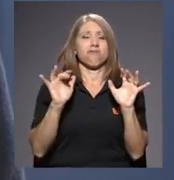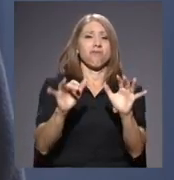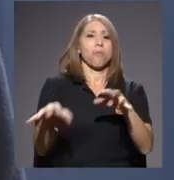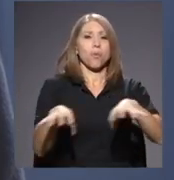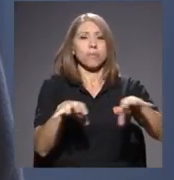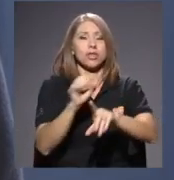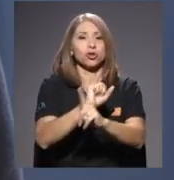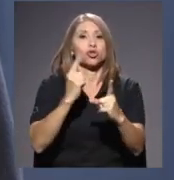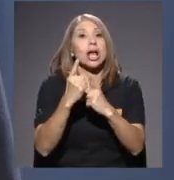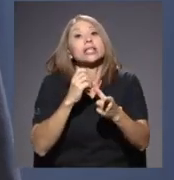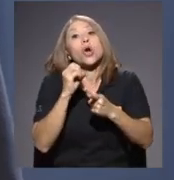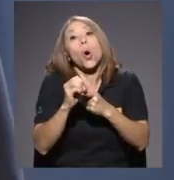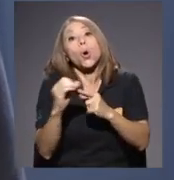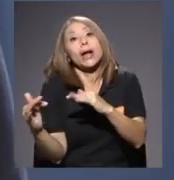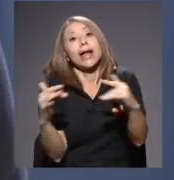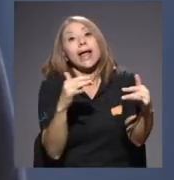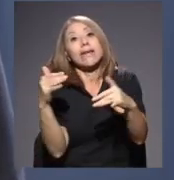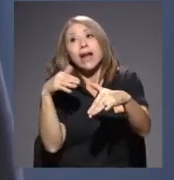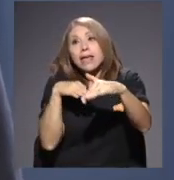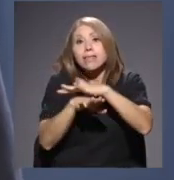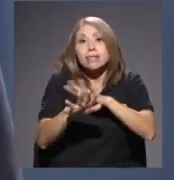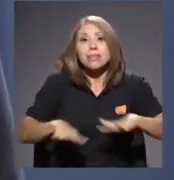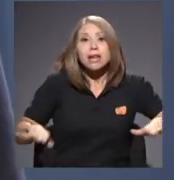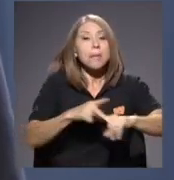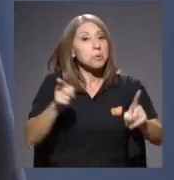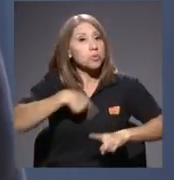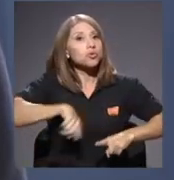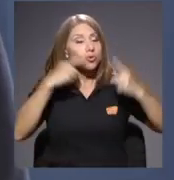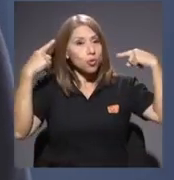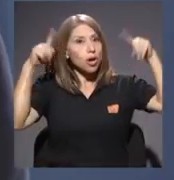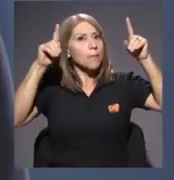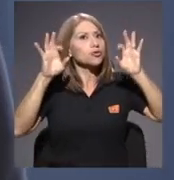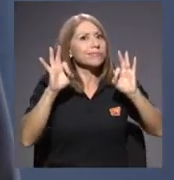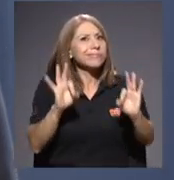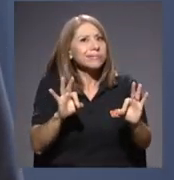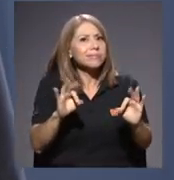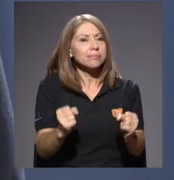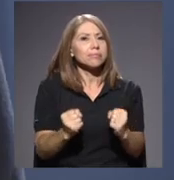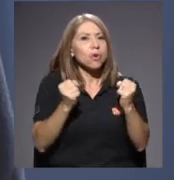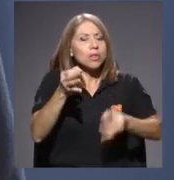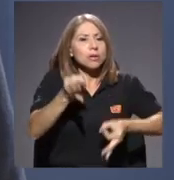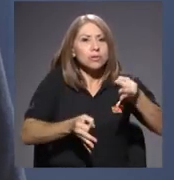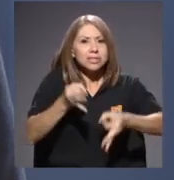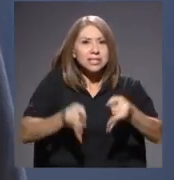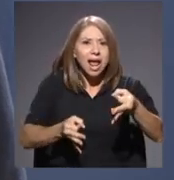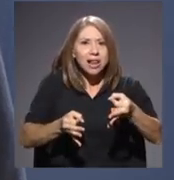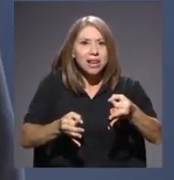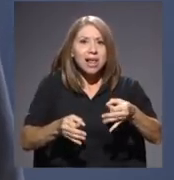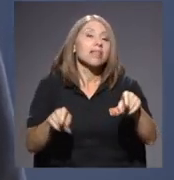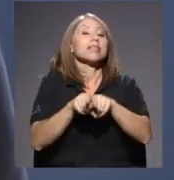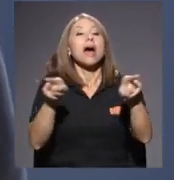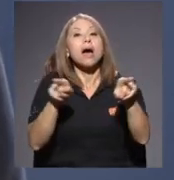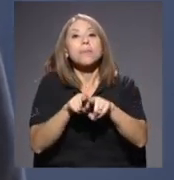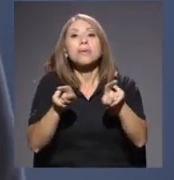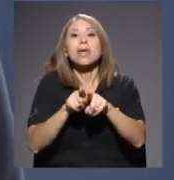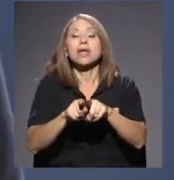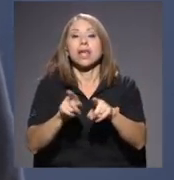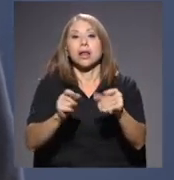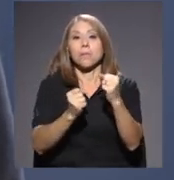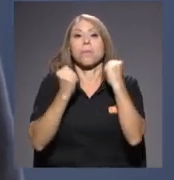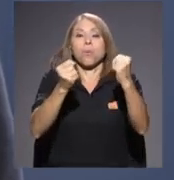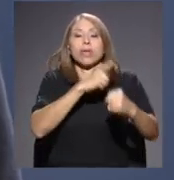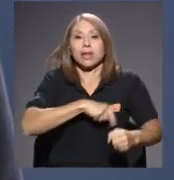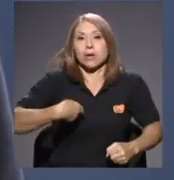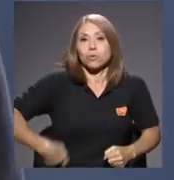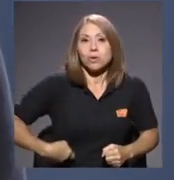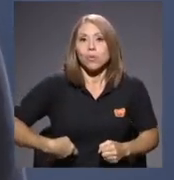y aquí logramos como país sostener el Poder Judicial, sostener, cambiamos de Ejecutivo, sostener una Asamblea Legislativa,